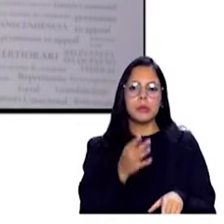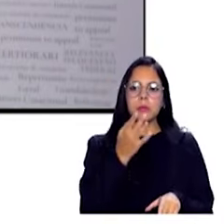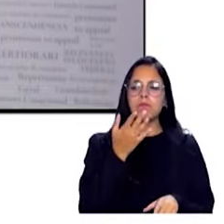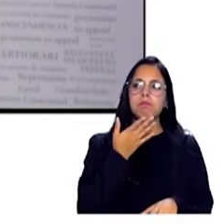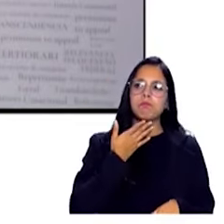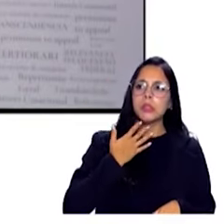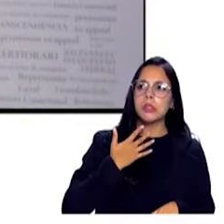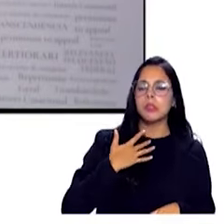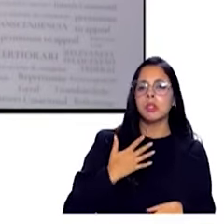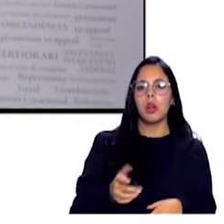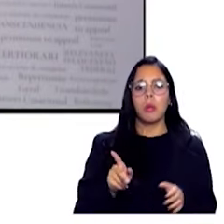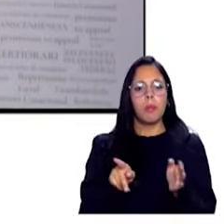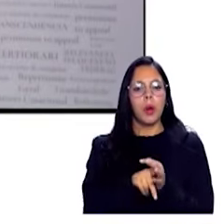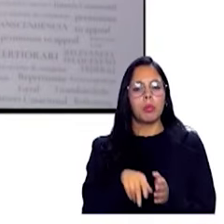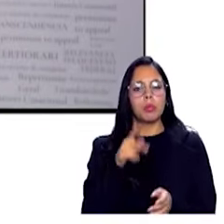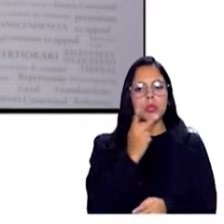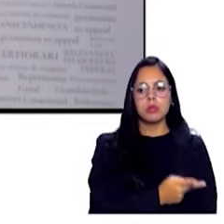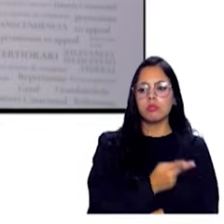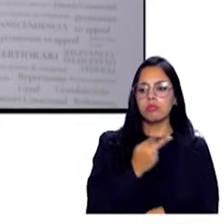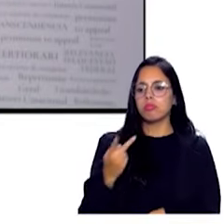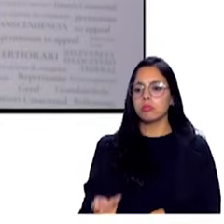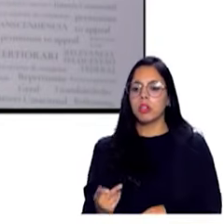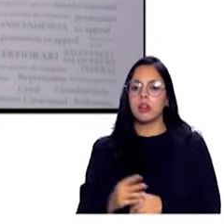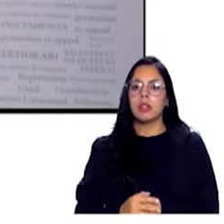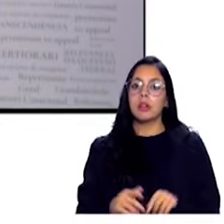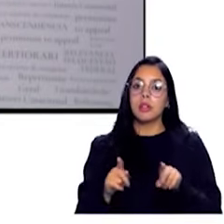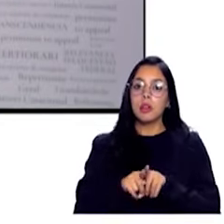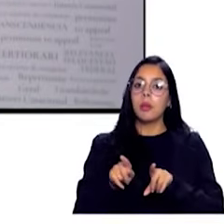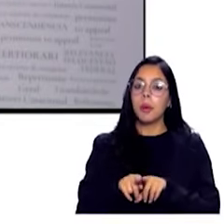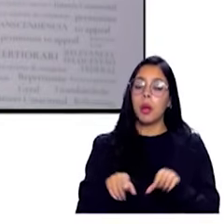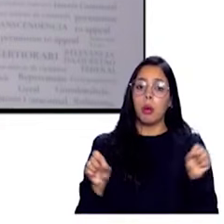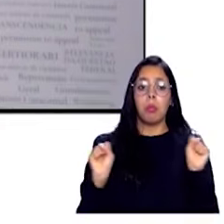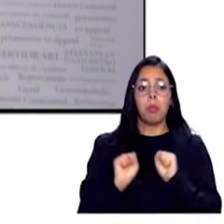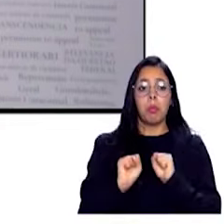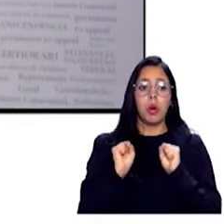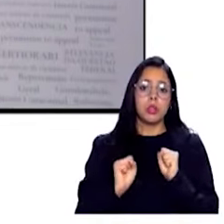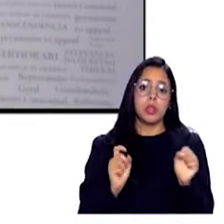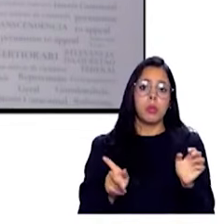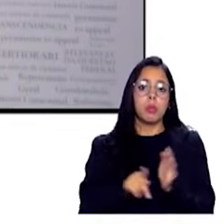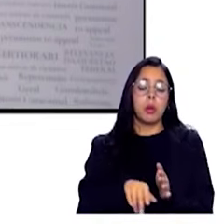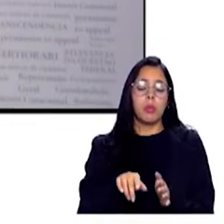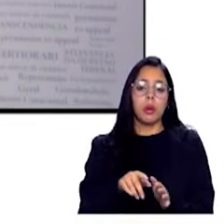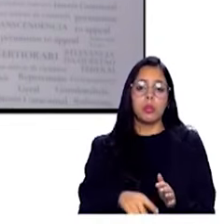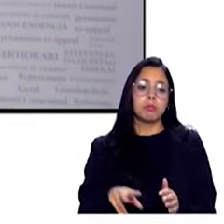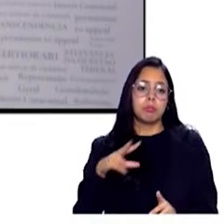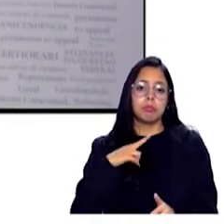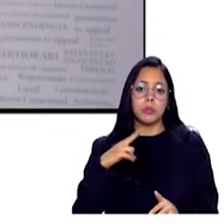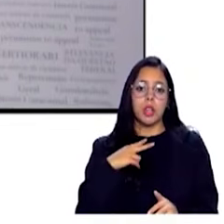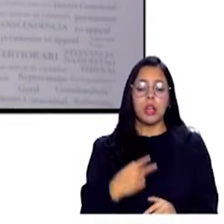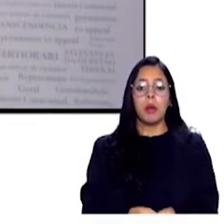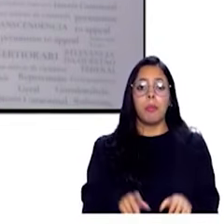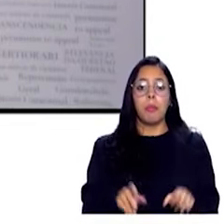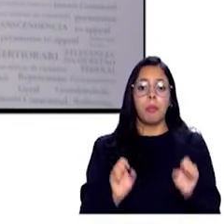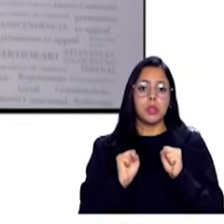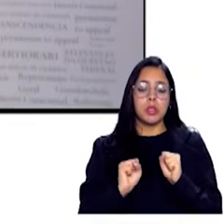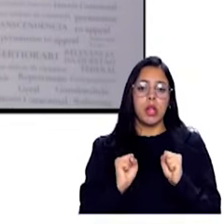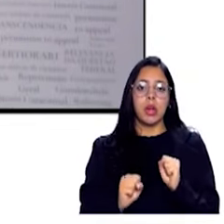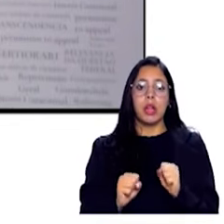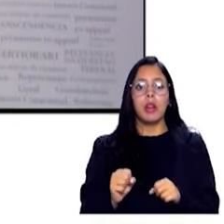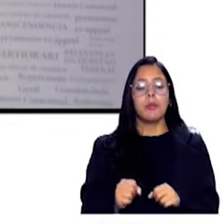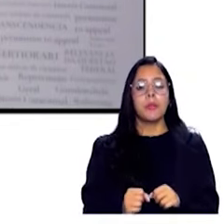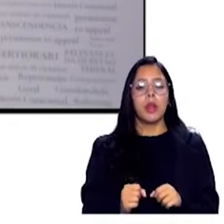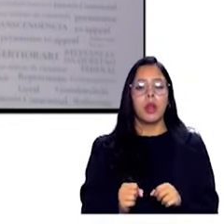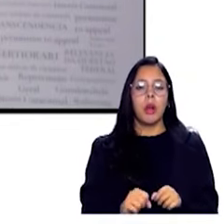o pueden de naturaleza privada Cuando Son entre ciudadanos Y de naturaleza pública Cuando los intereses entran en confrontación entre el